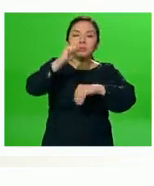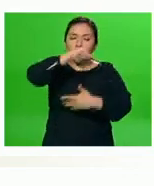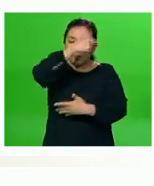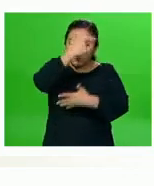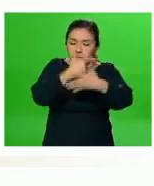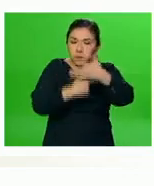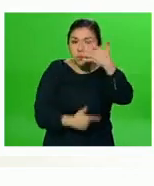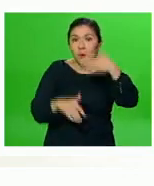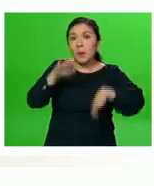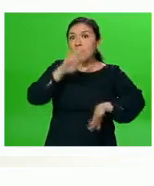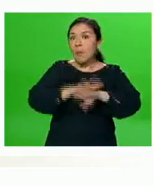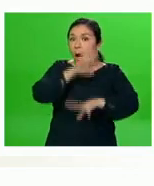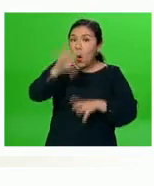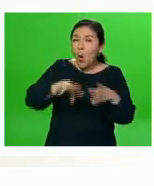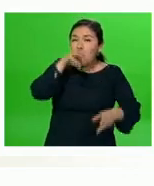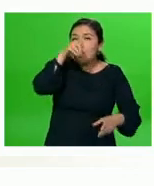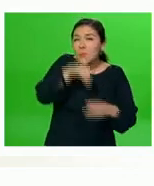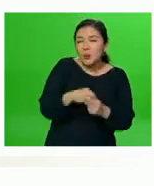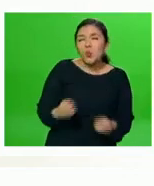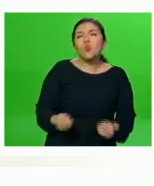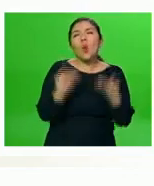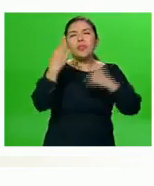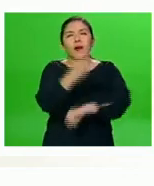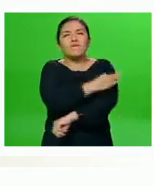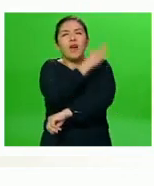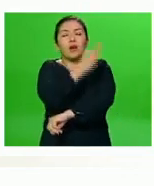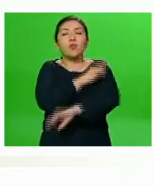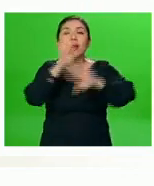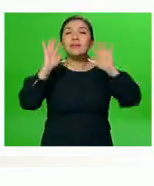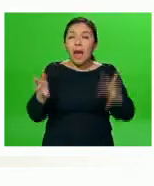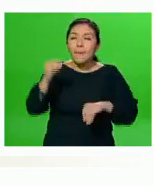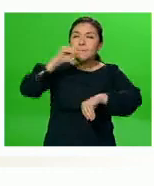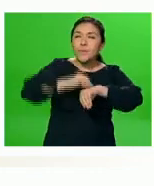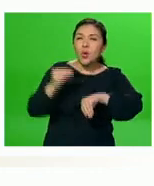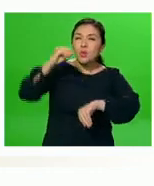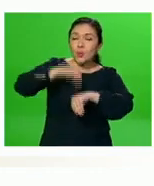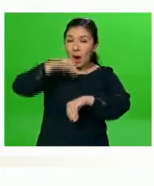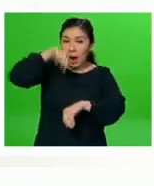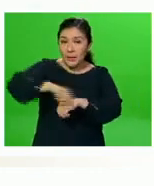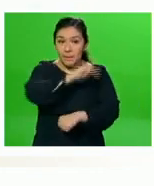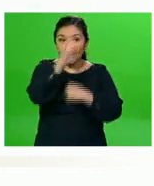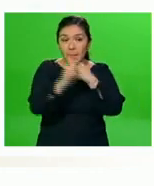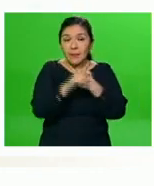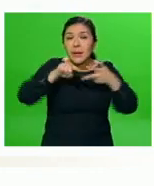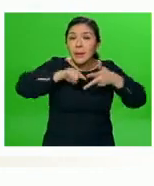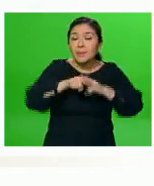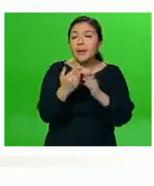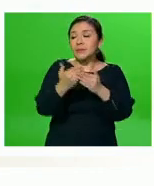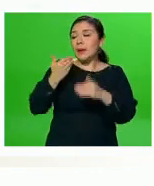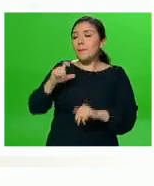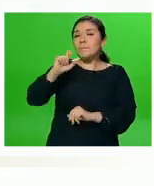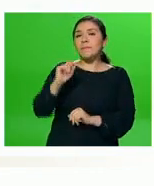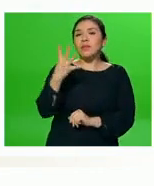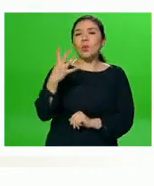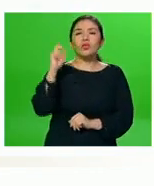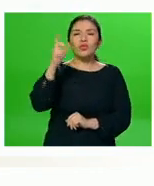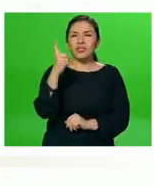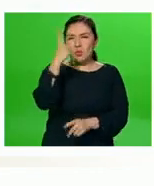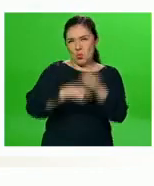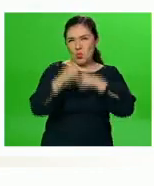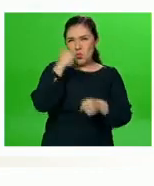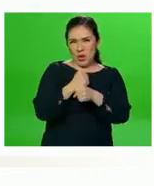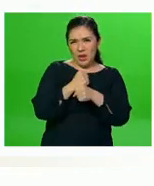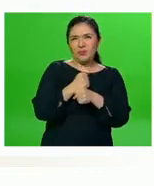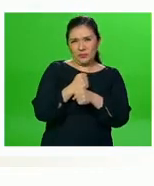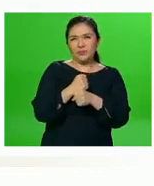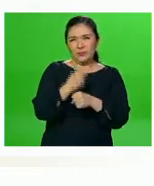un gran total acumulado de todas las voces que se han aplicado en el país desde ese 24 de diciembre del año pasado en la que se